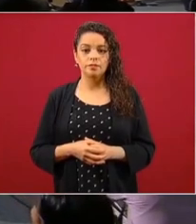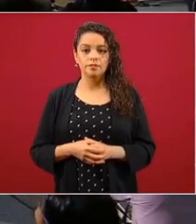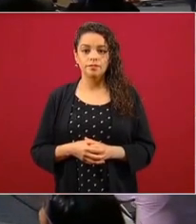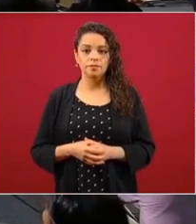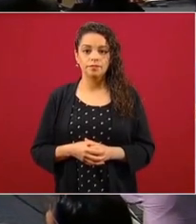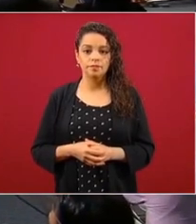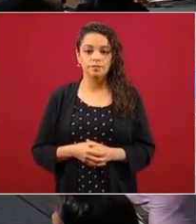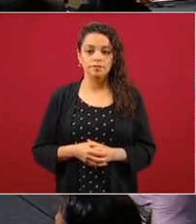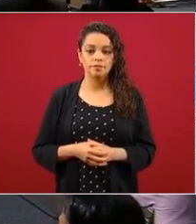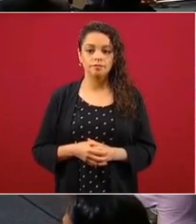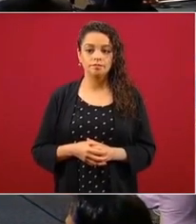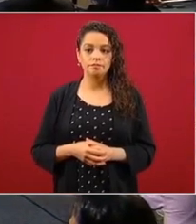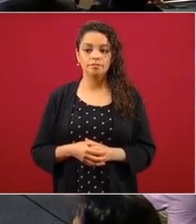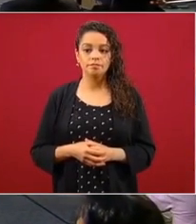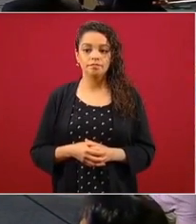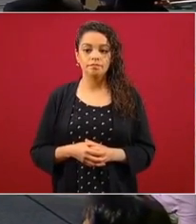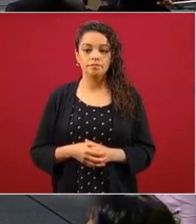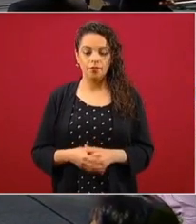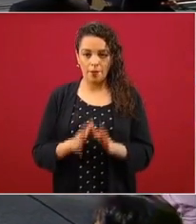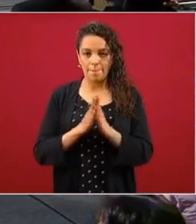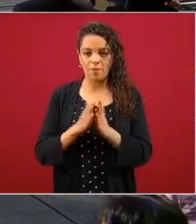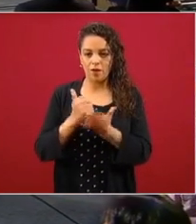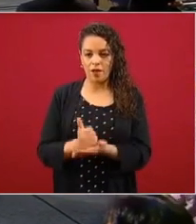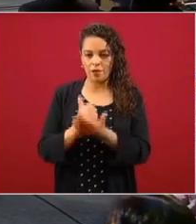Si lo lees de favor.